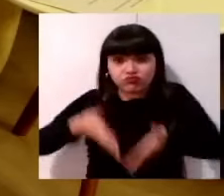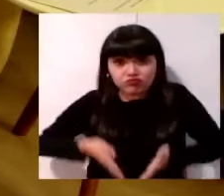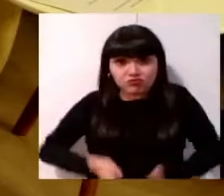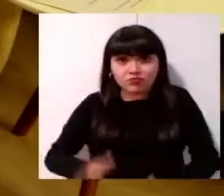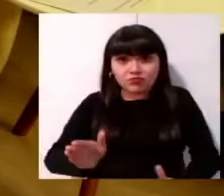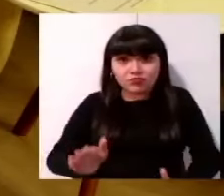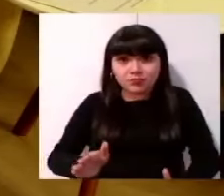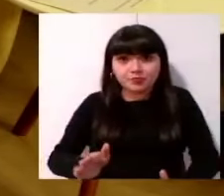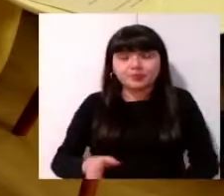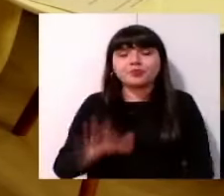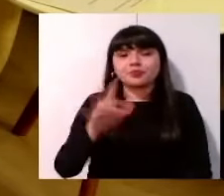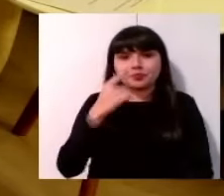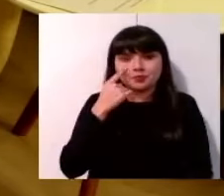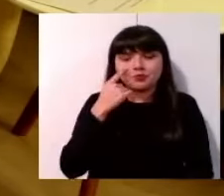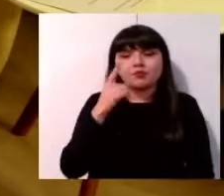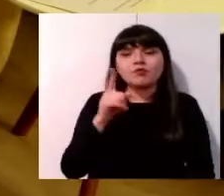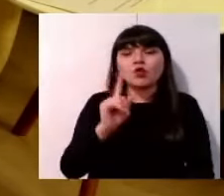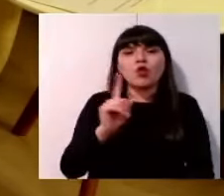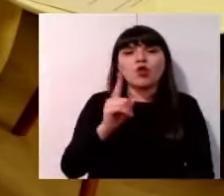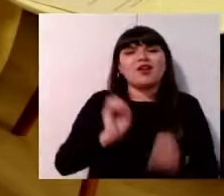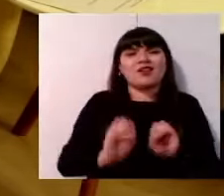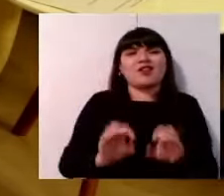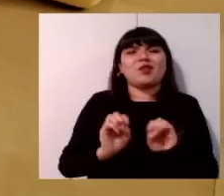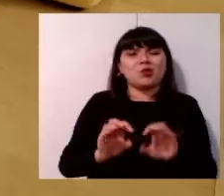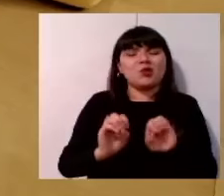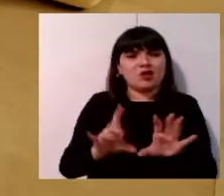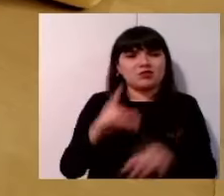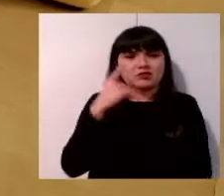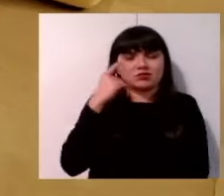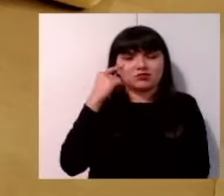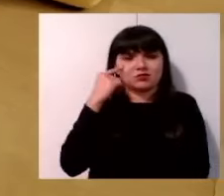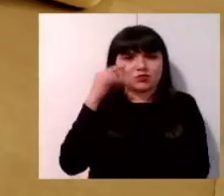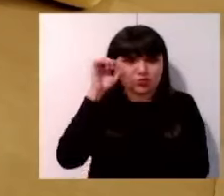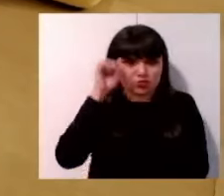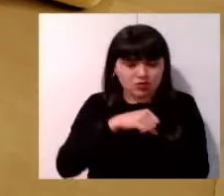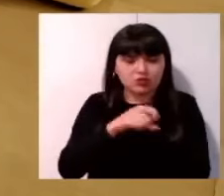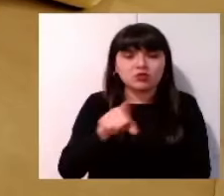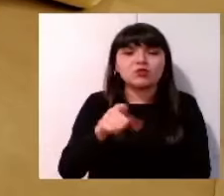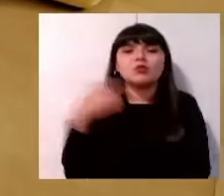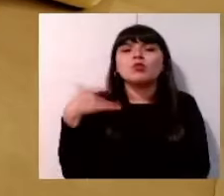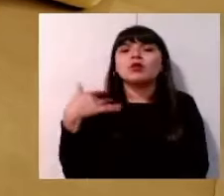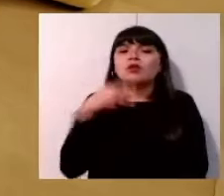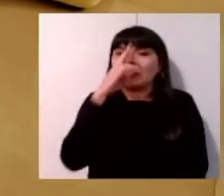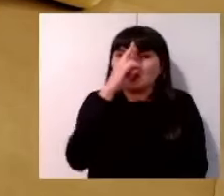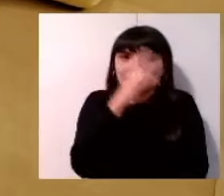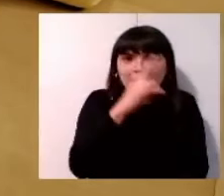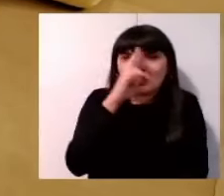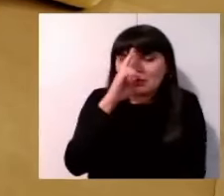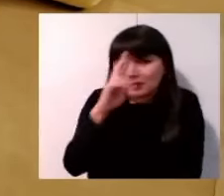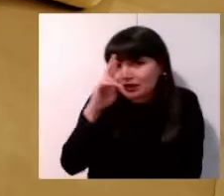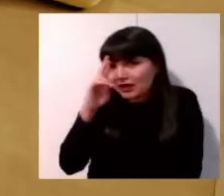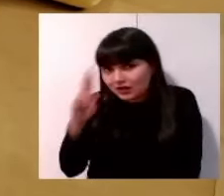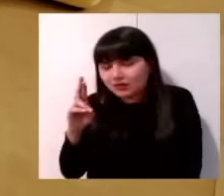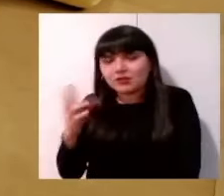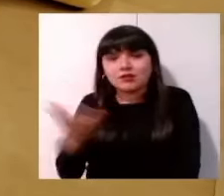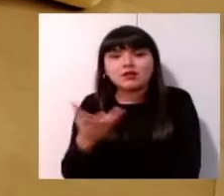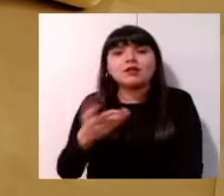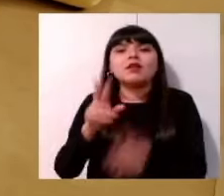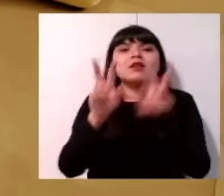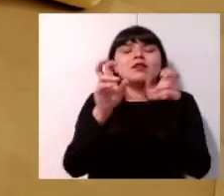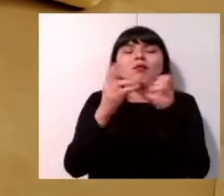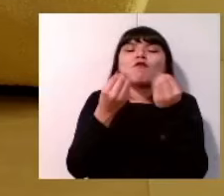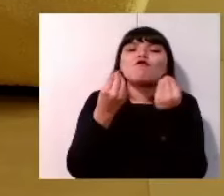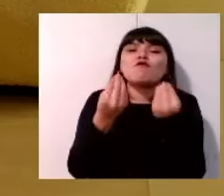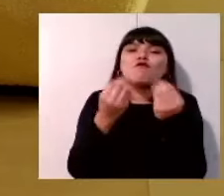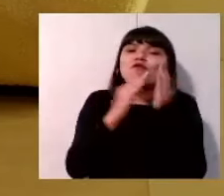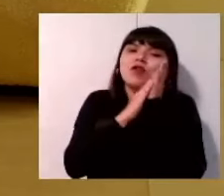que es importante respetar ciertas cosas que son precursores de un buen dormir en los